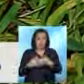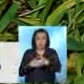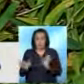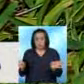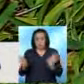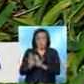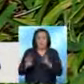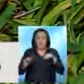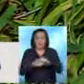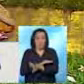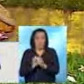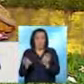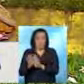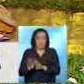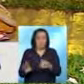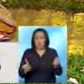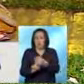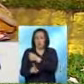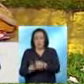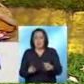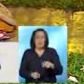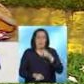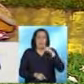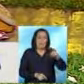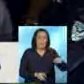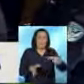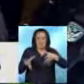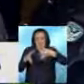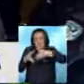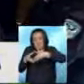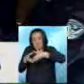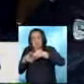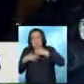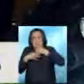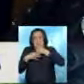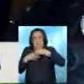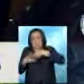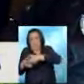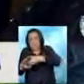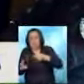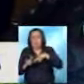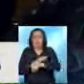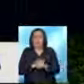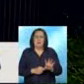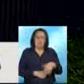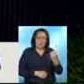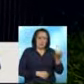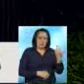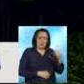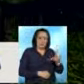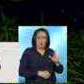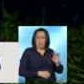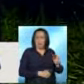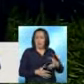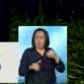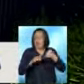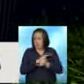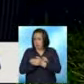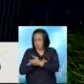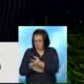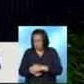habitación para golpearlo y fue ella quien lo estranguló hasta matarlo, según dijo, en venganza, pues Luis Sergio antes había abusado de